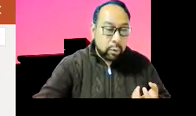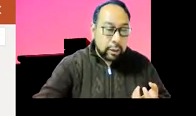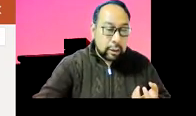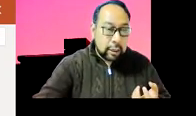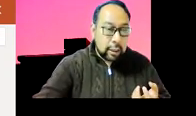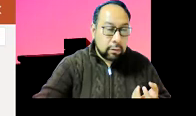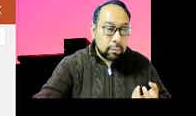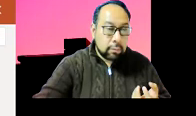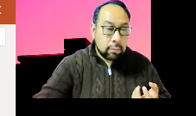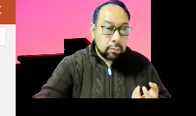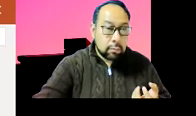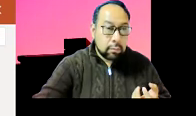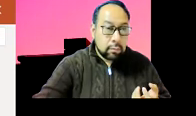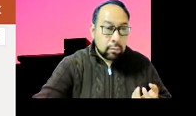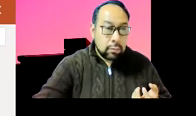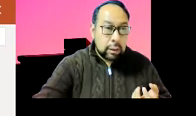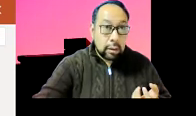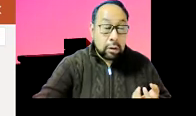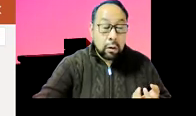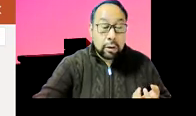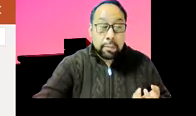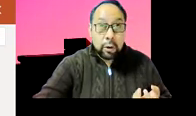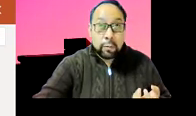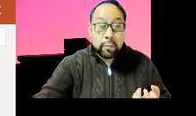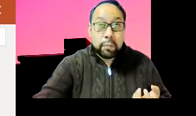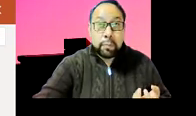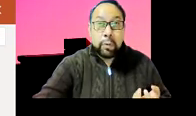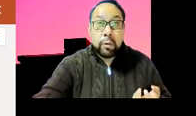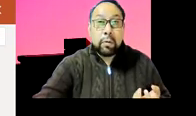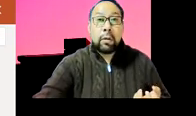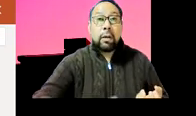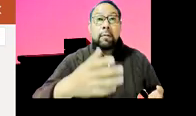en la publicidad, dice, no lo sé, pero